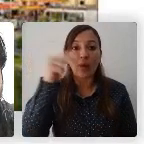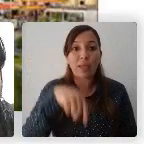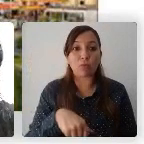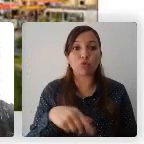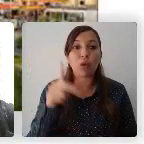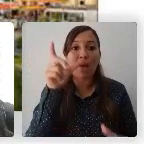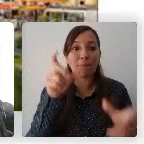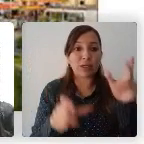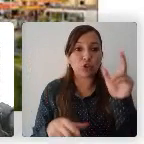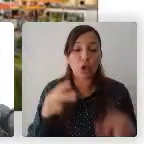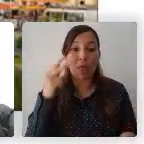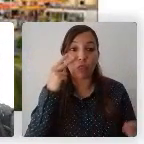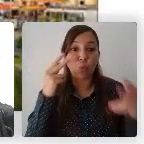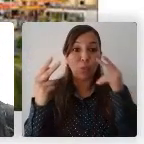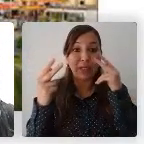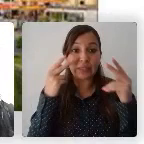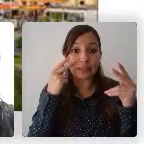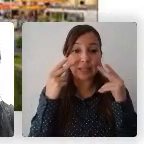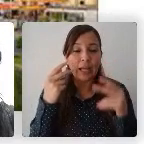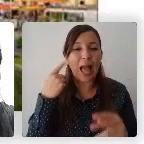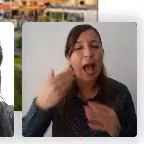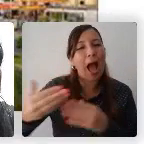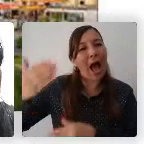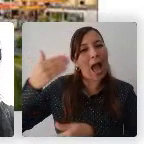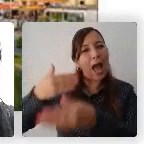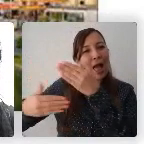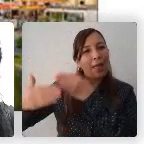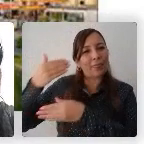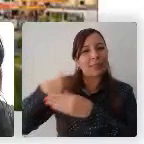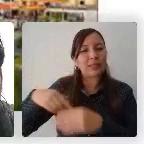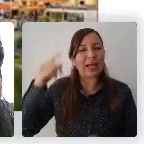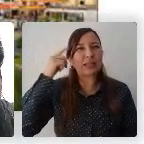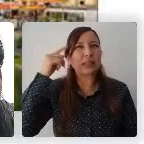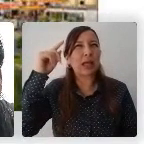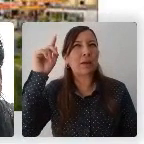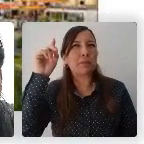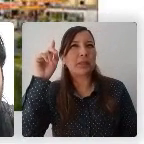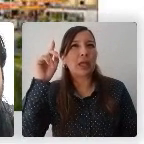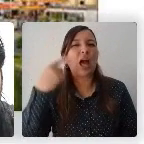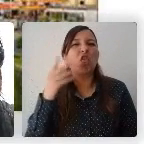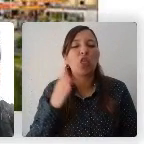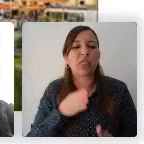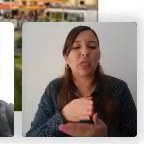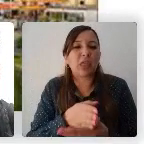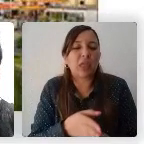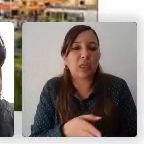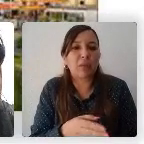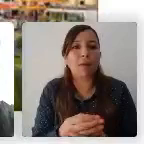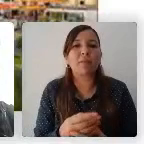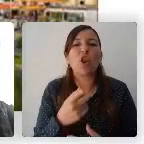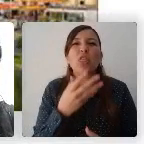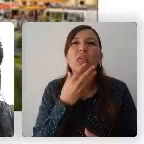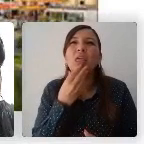ya el viajar significaba muchos términos, ¿no? Muchas definiciones. Desde ya las motivaciones eran pues,